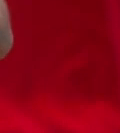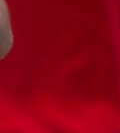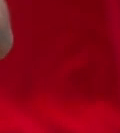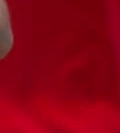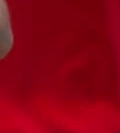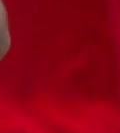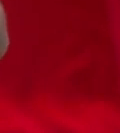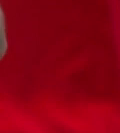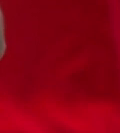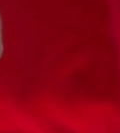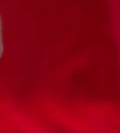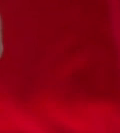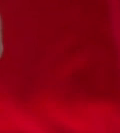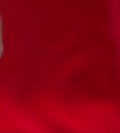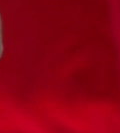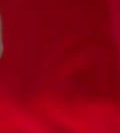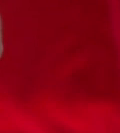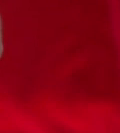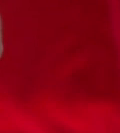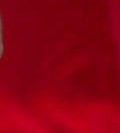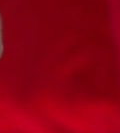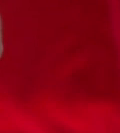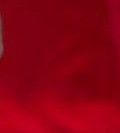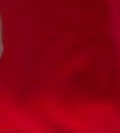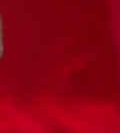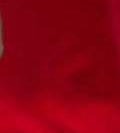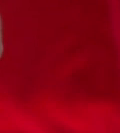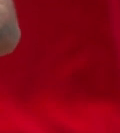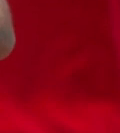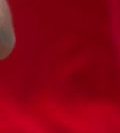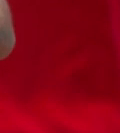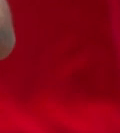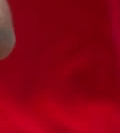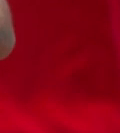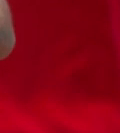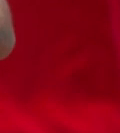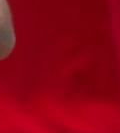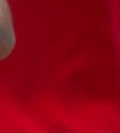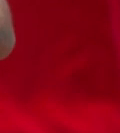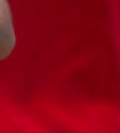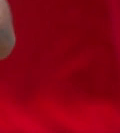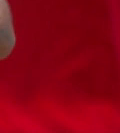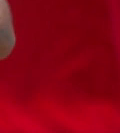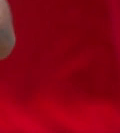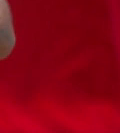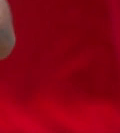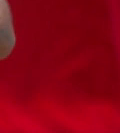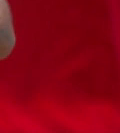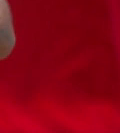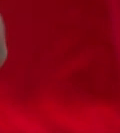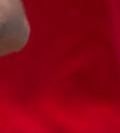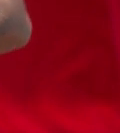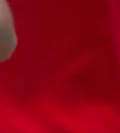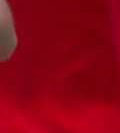calma, está Almeida y está el Che, está Camilo, lo que es fe del agua que se